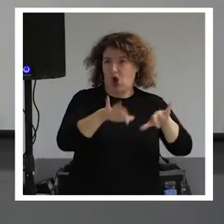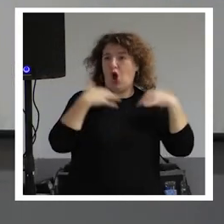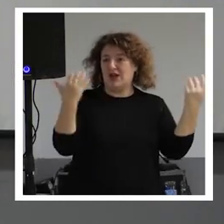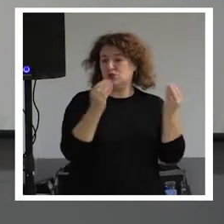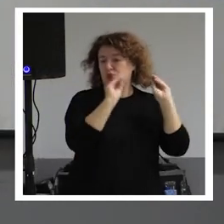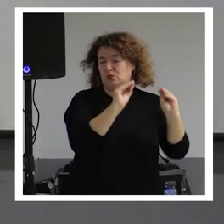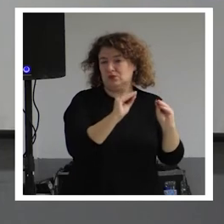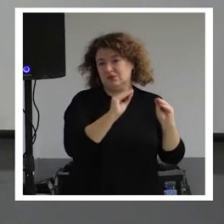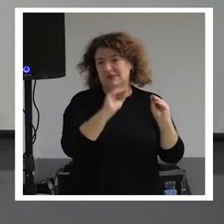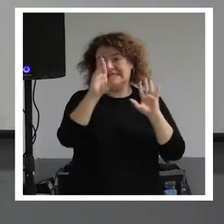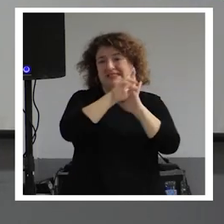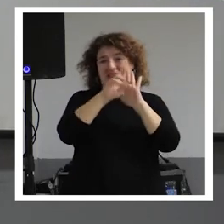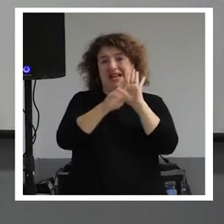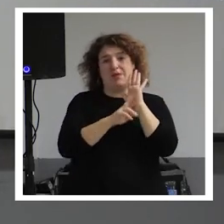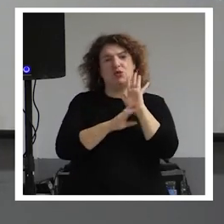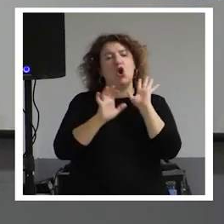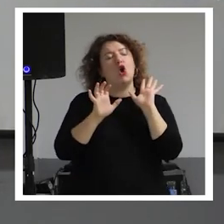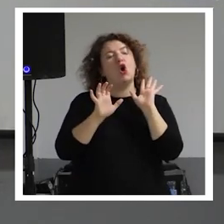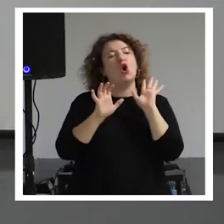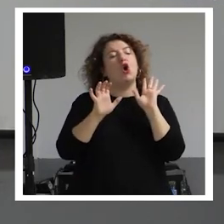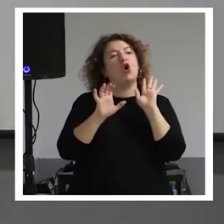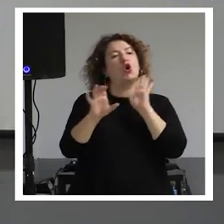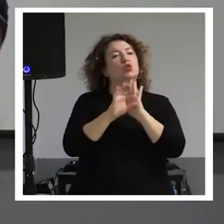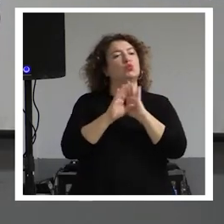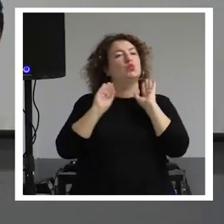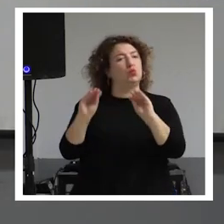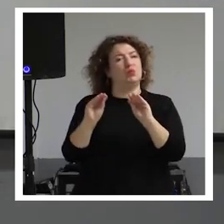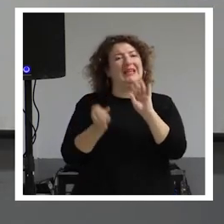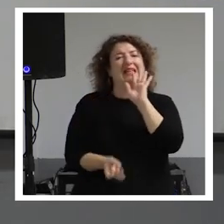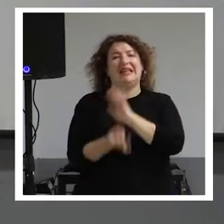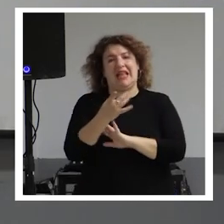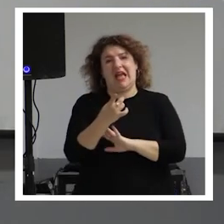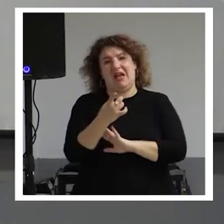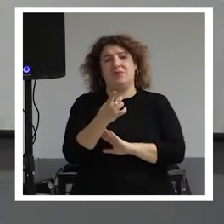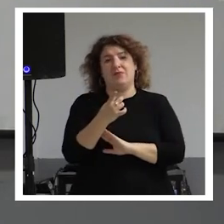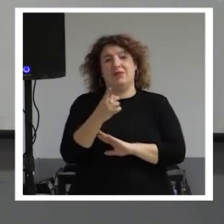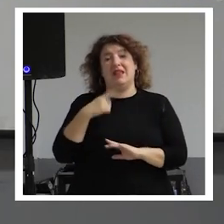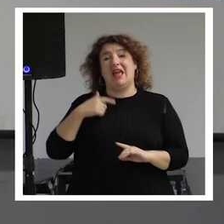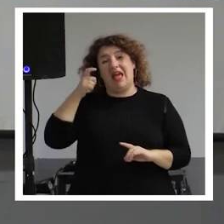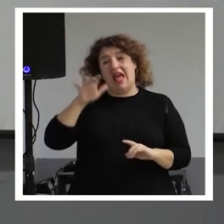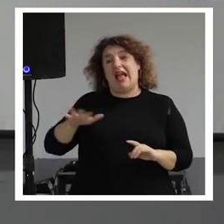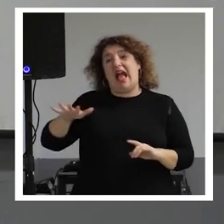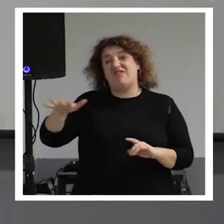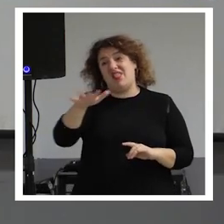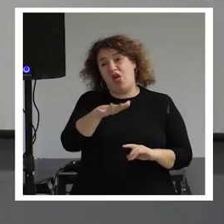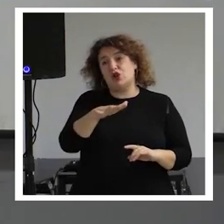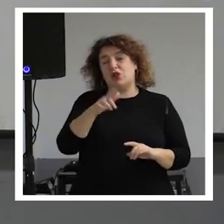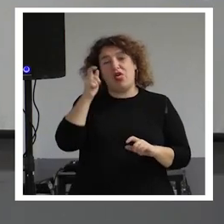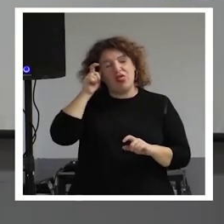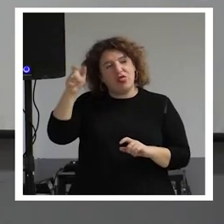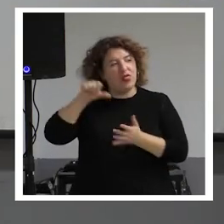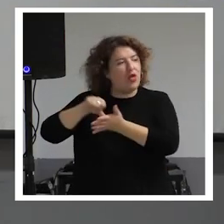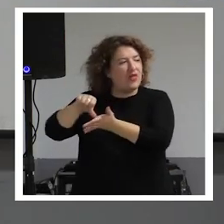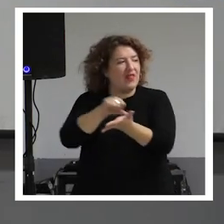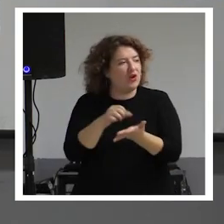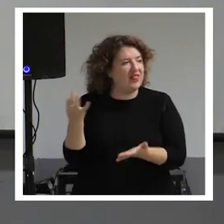presentamos una idea que no me lavescó nadie y que ahora hay gente que la está reivindicando para hacerla en el congreso Quiero una propuesta en